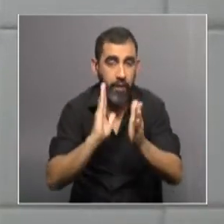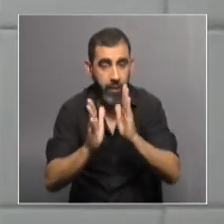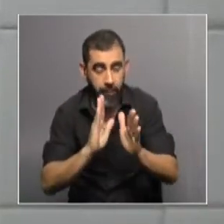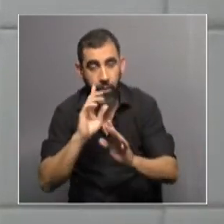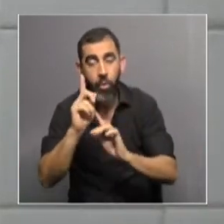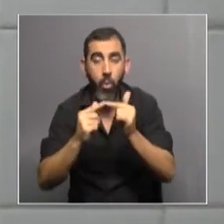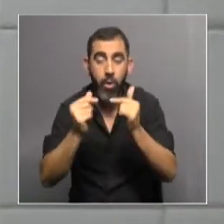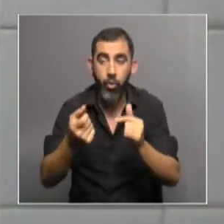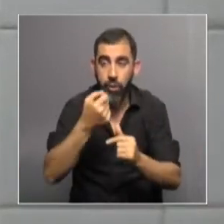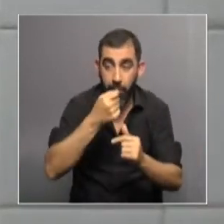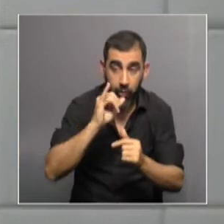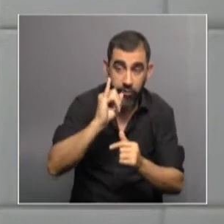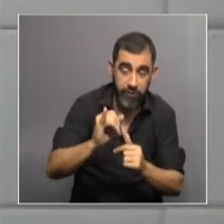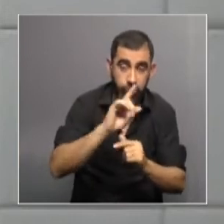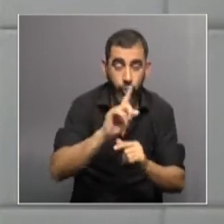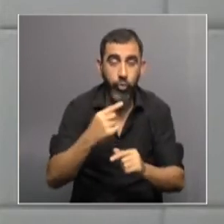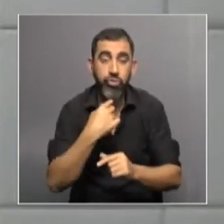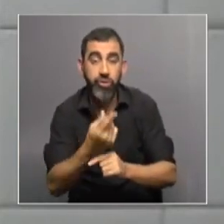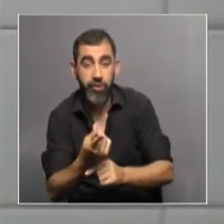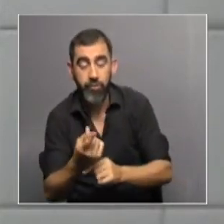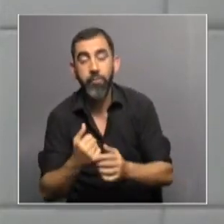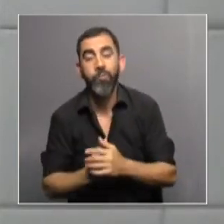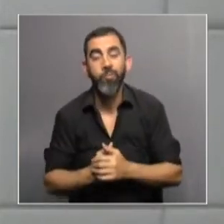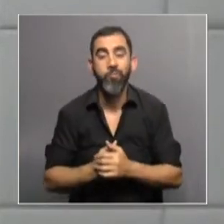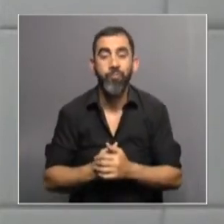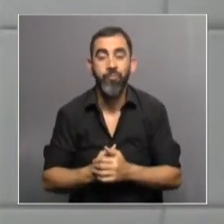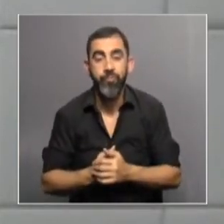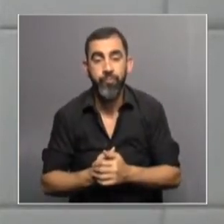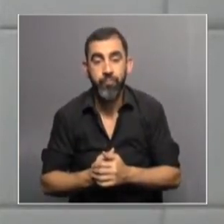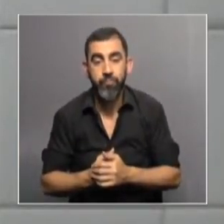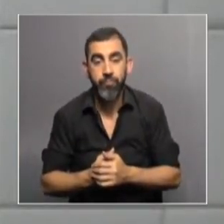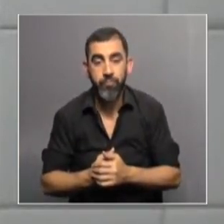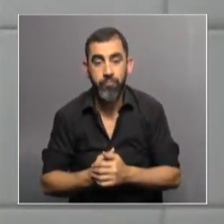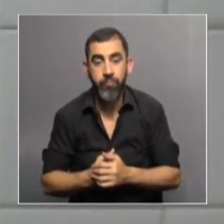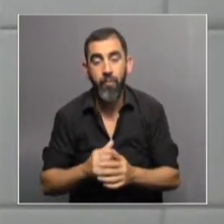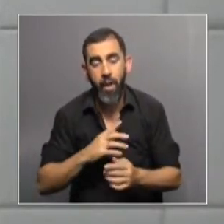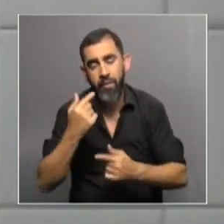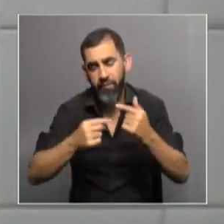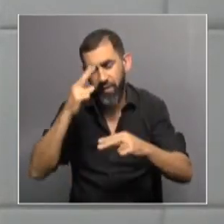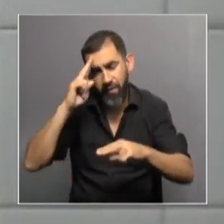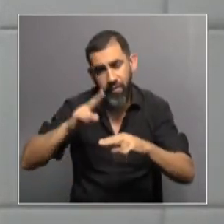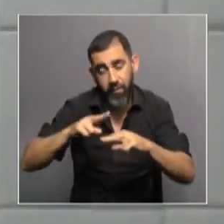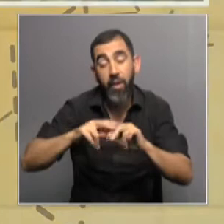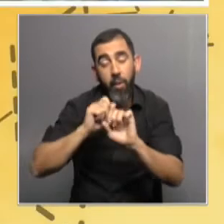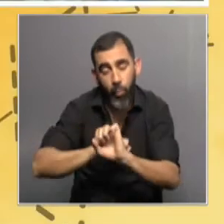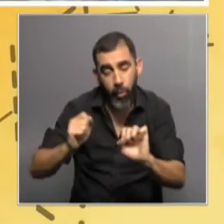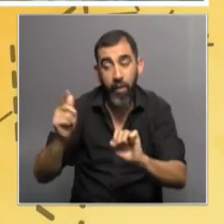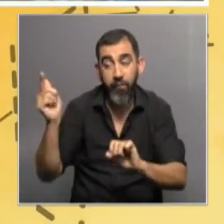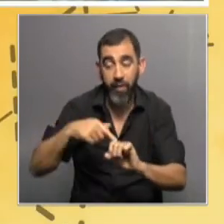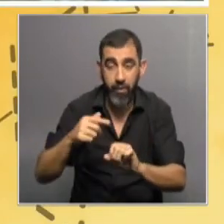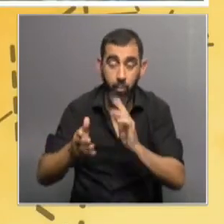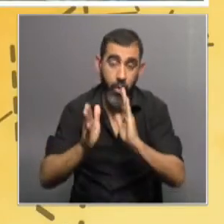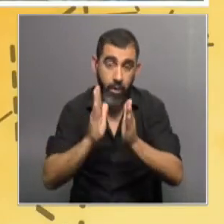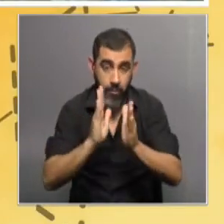inhibidores de factor de crecimiento epidérmico traslocaciones de aleca de ronwanda de diferentes alteraciones cuyo